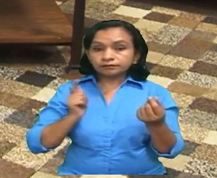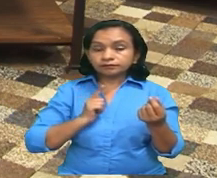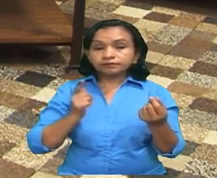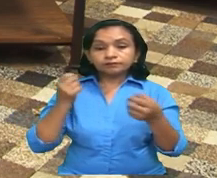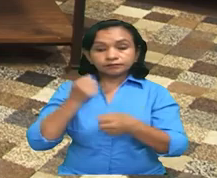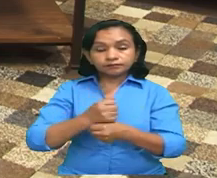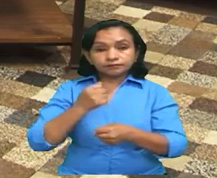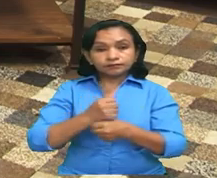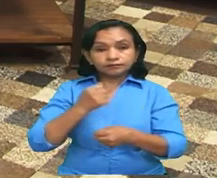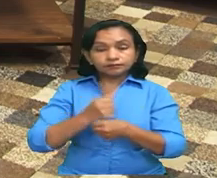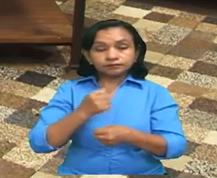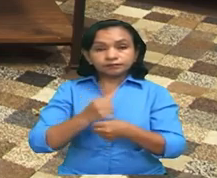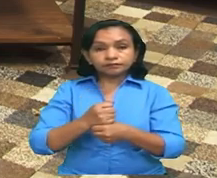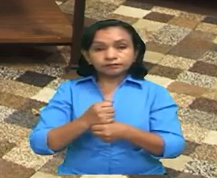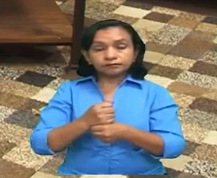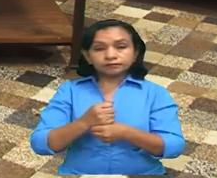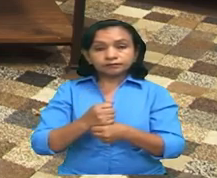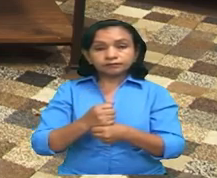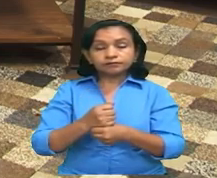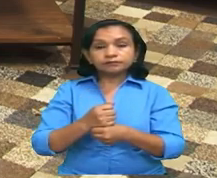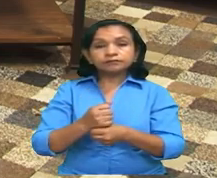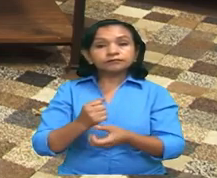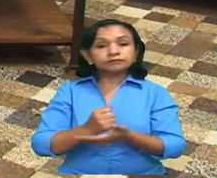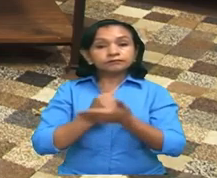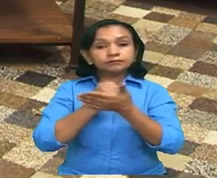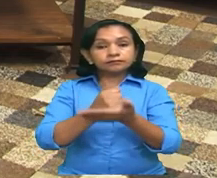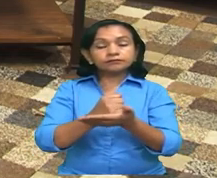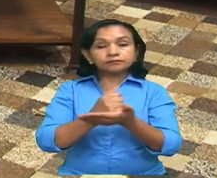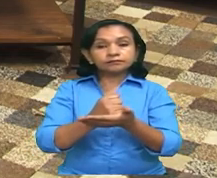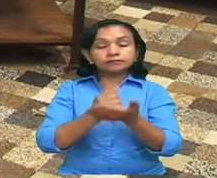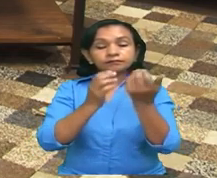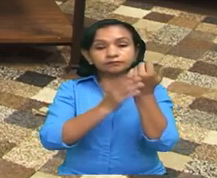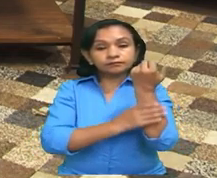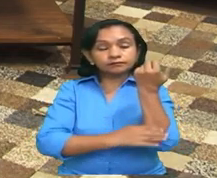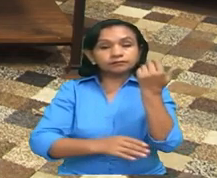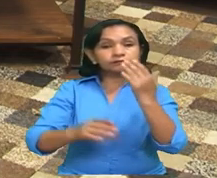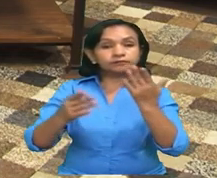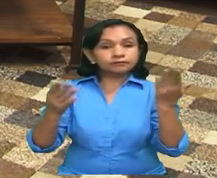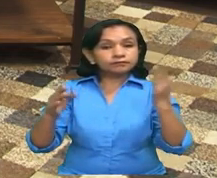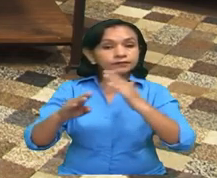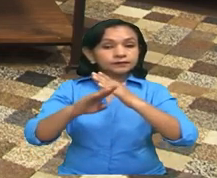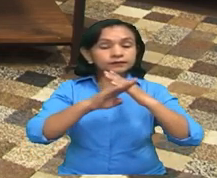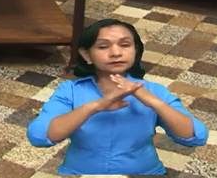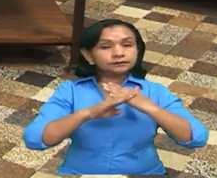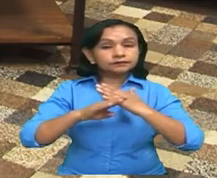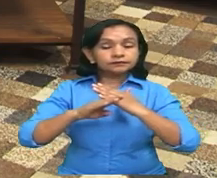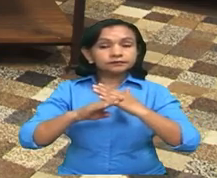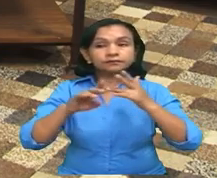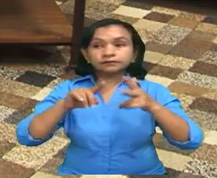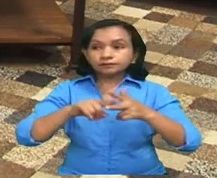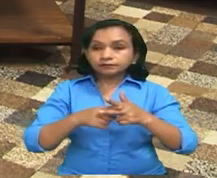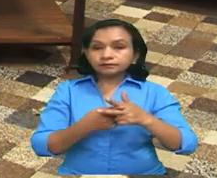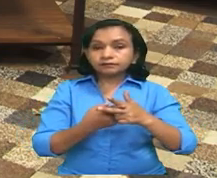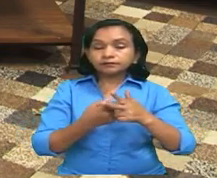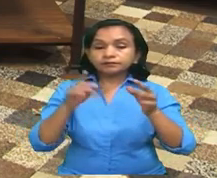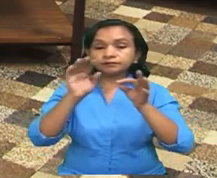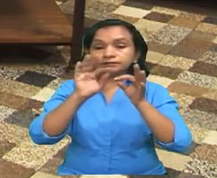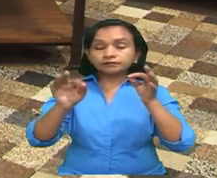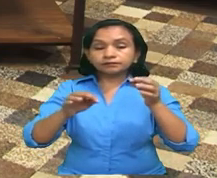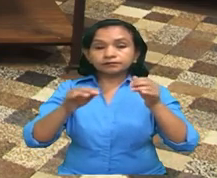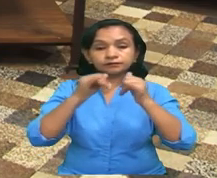CONIMIPYME en sus declaraciones, como el rubro que genera más divisas. Ha recibido un apoyo total por parte del gobierno, ya que